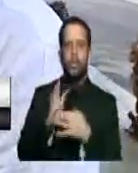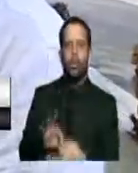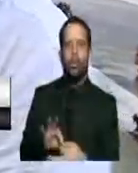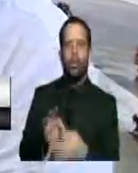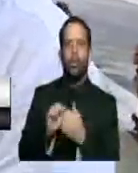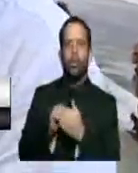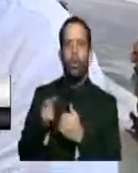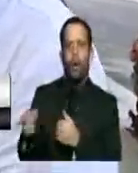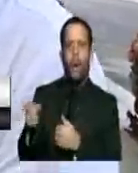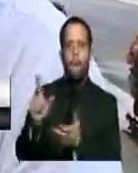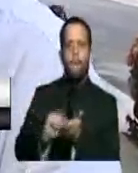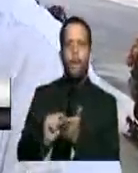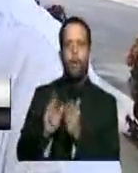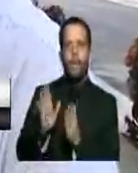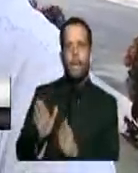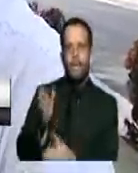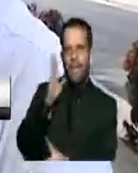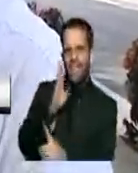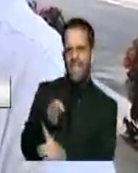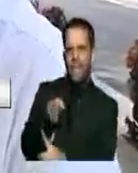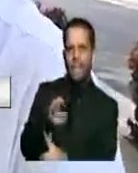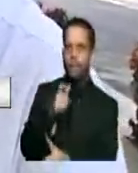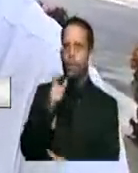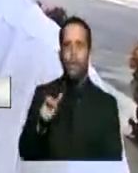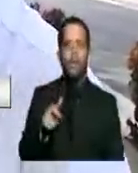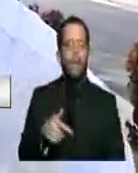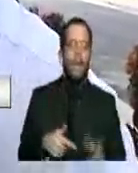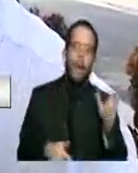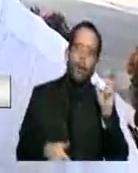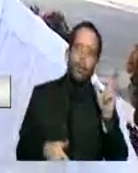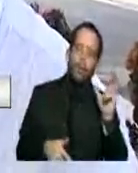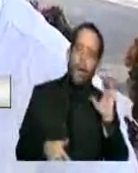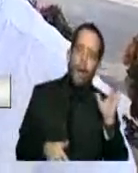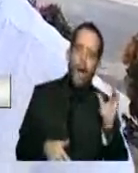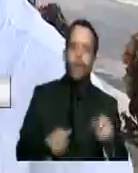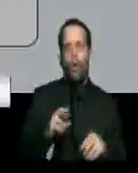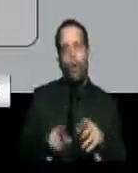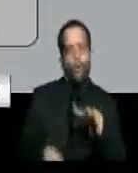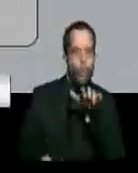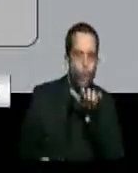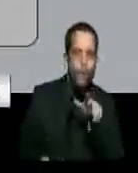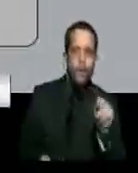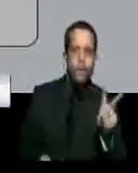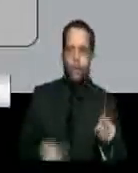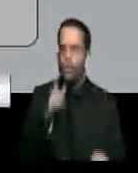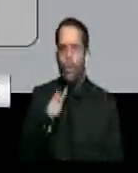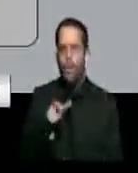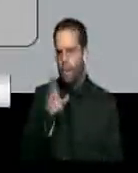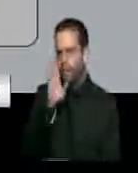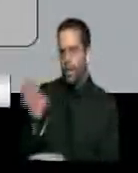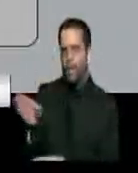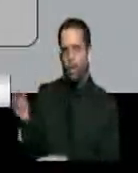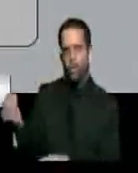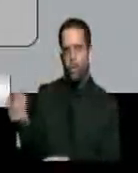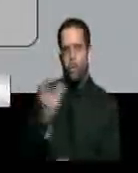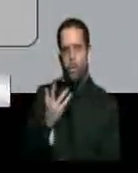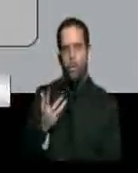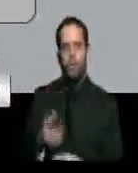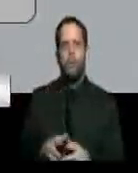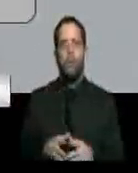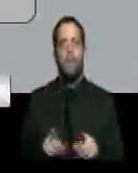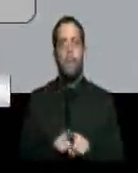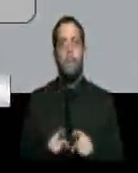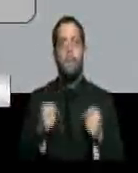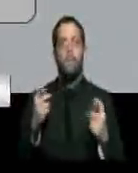comunicación directa No necesariamente tienen que conectarse a la emisora de radio o al canal de televisión además de los periodistas miles de